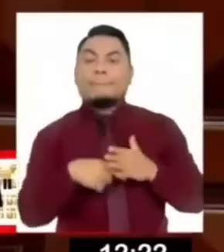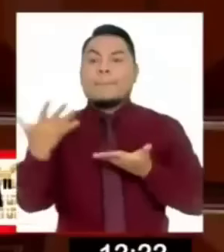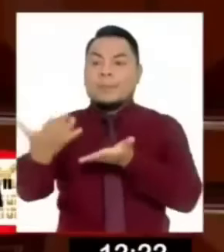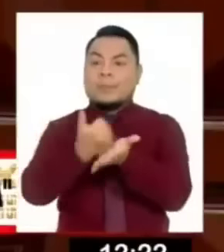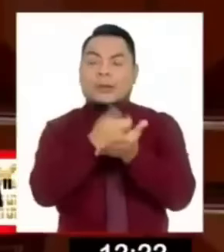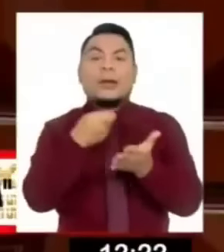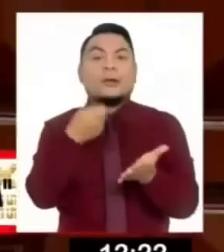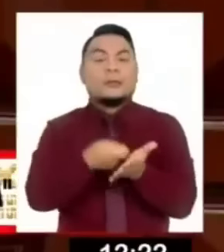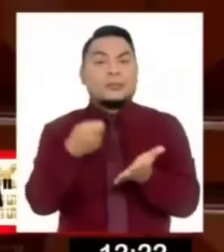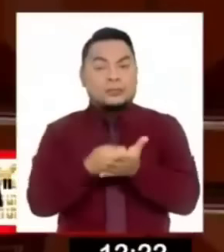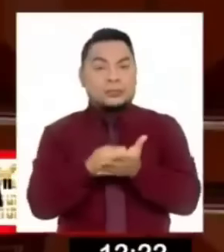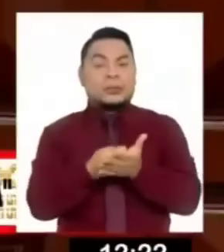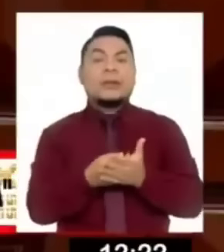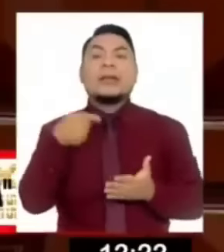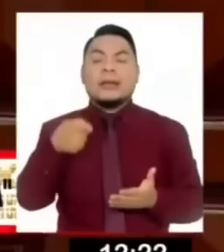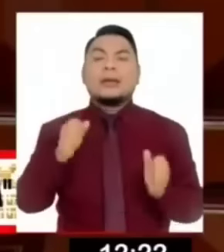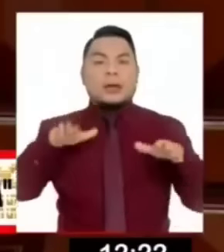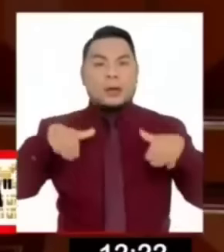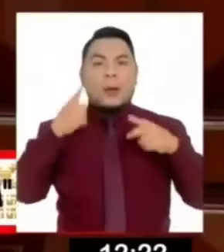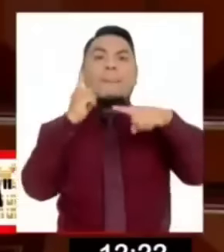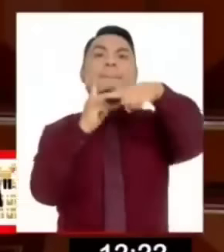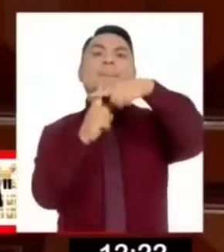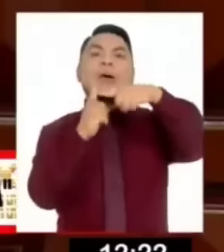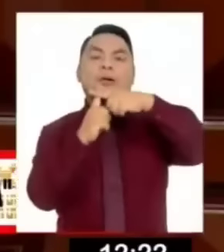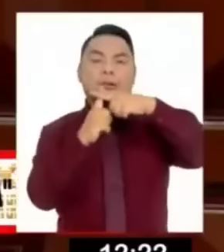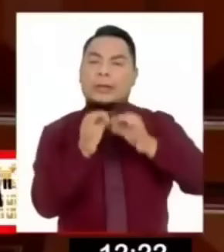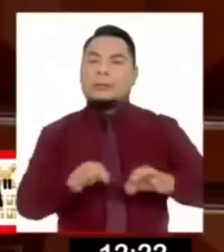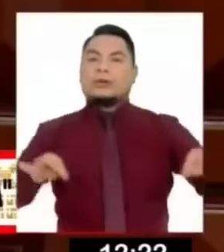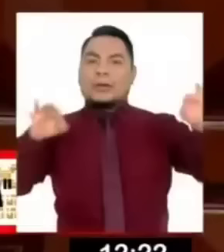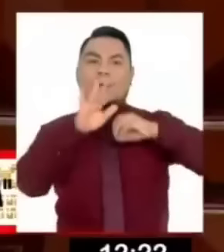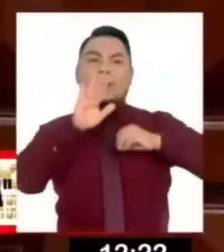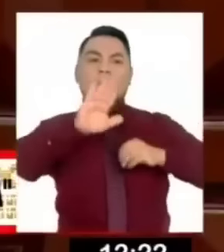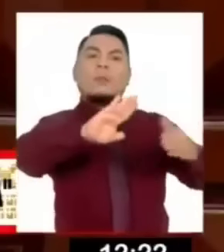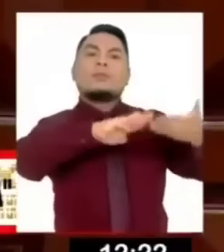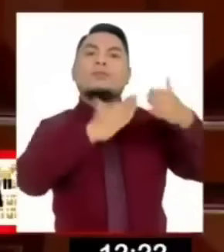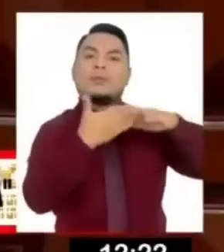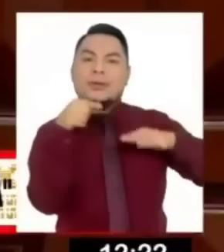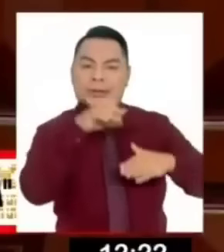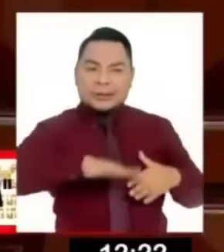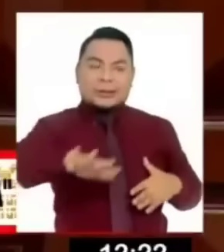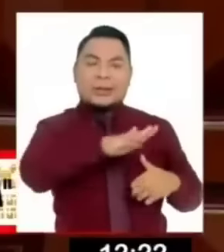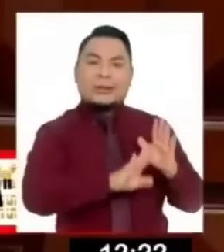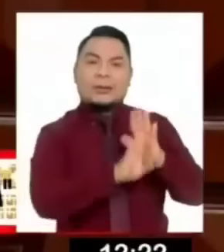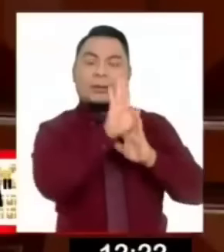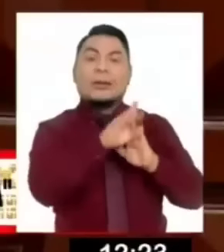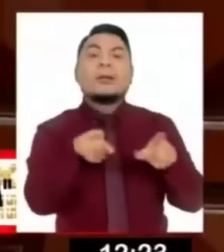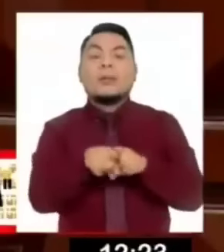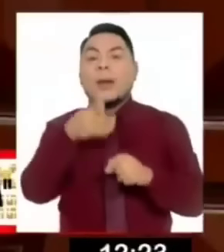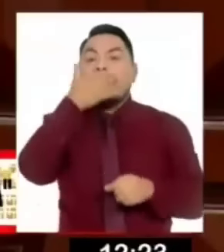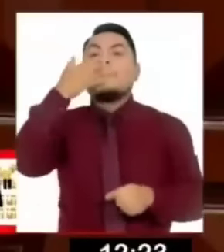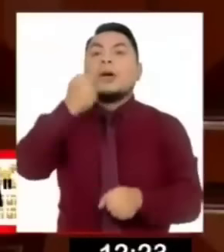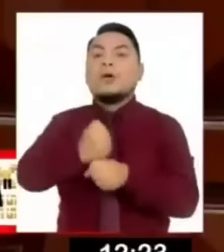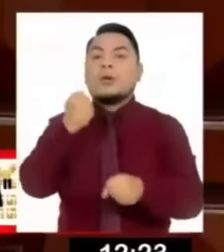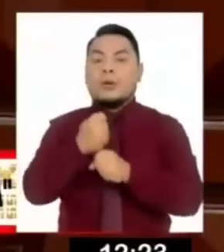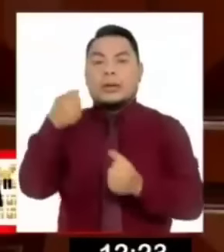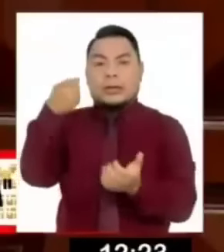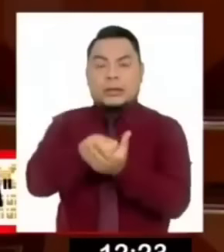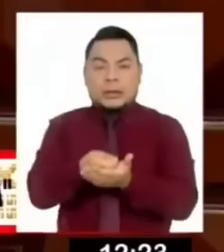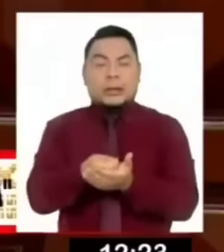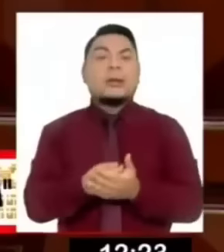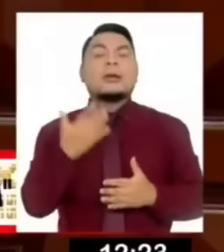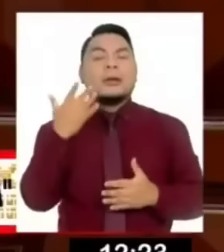de impuestos o regalías sea positiva y relevante. Mejorar el nivel de empleo y salarios,